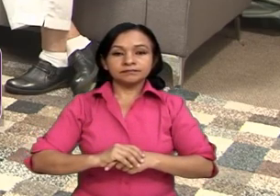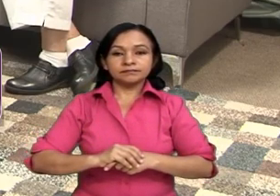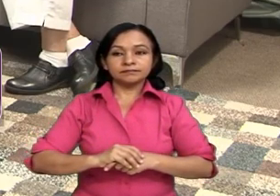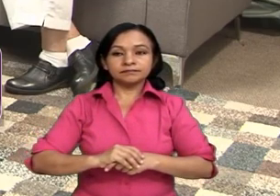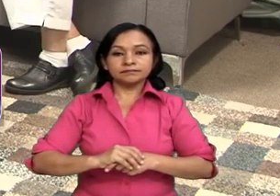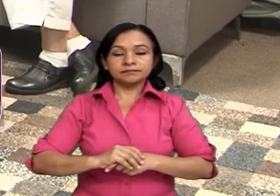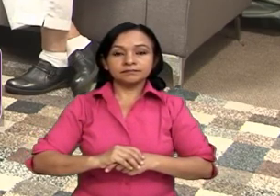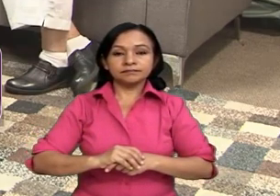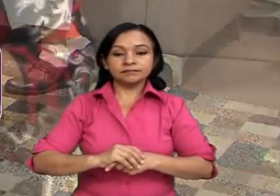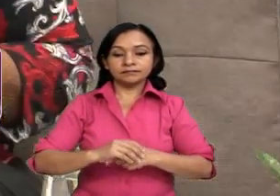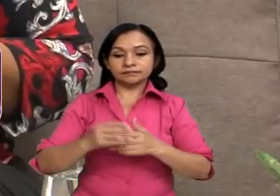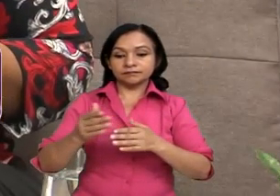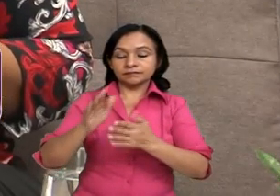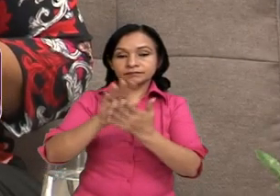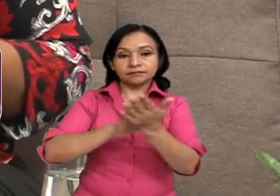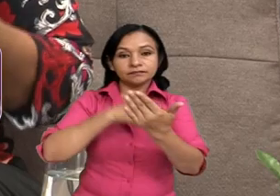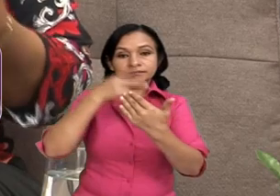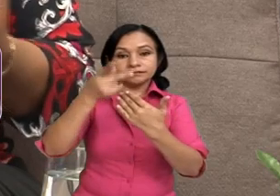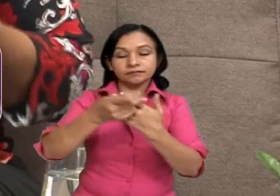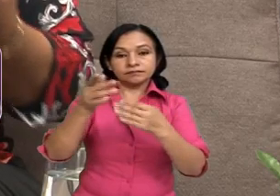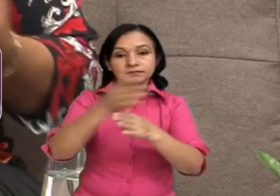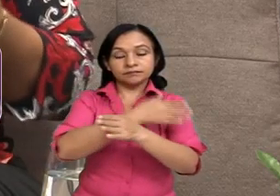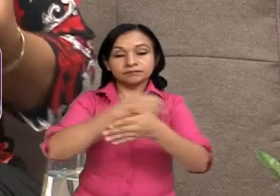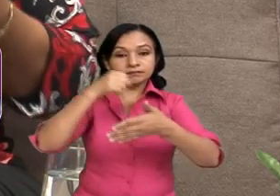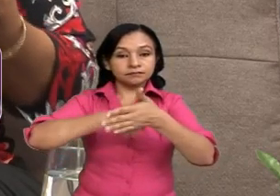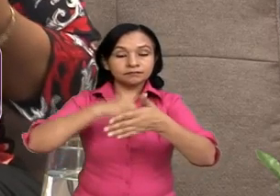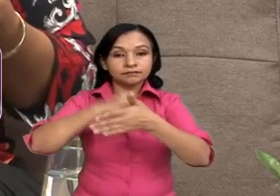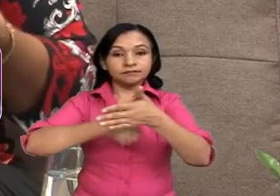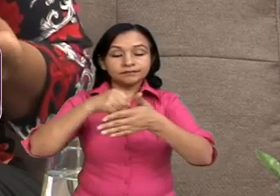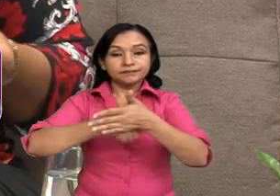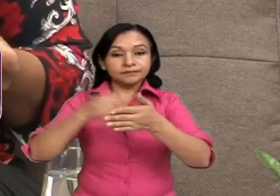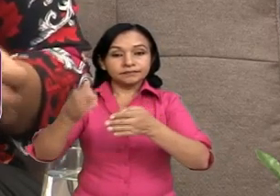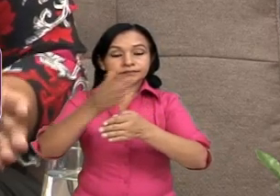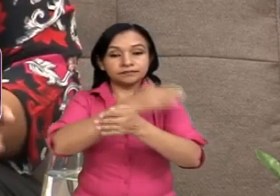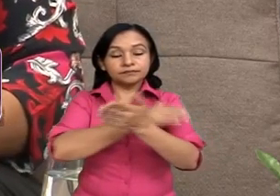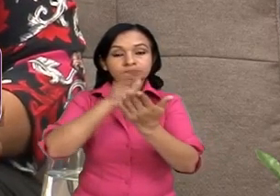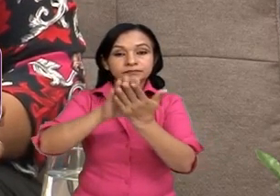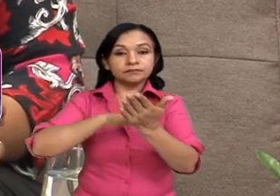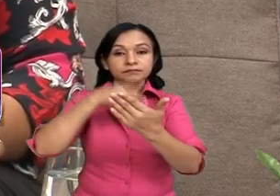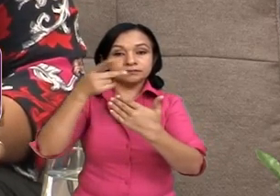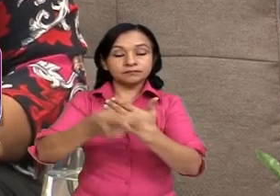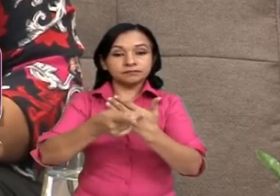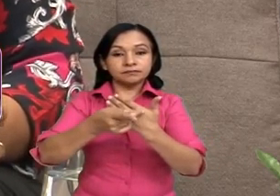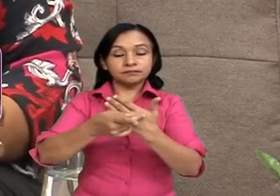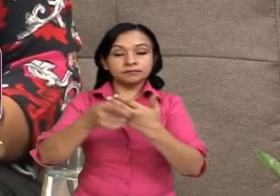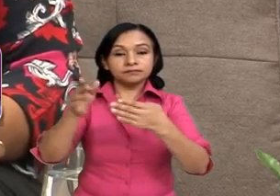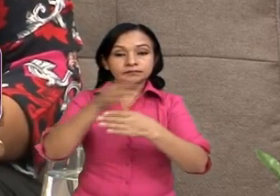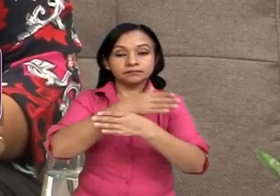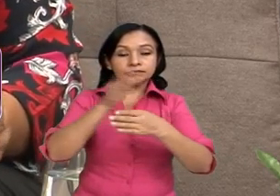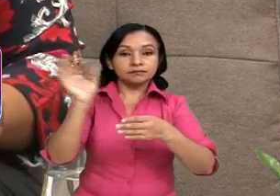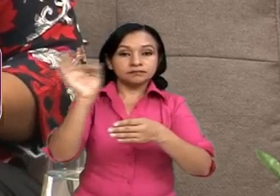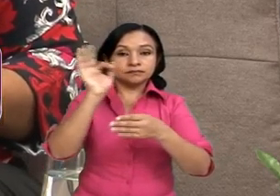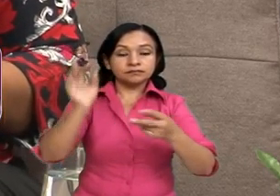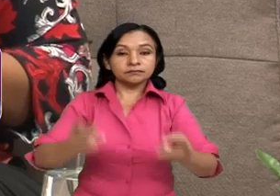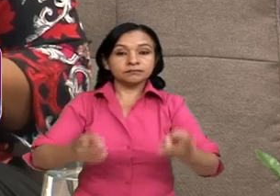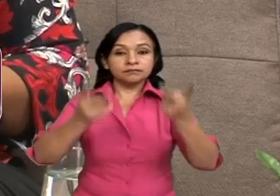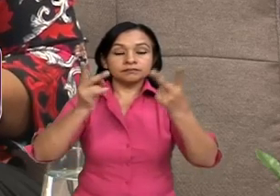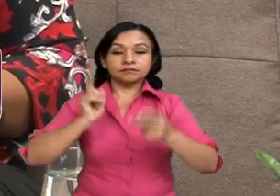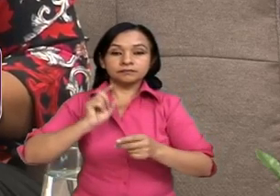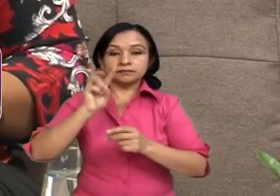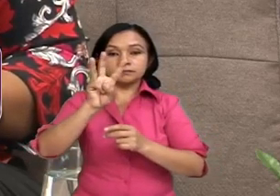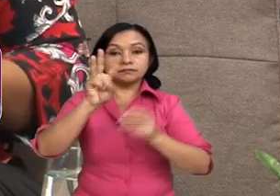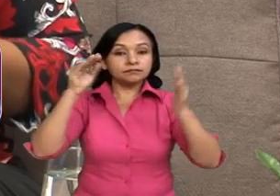en el reciente programa de fortalecimiento a los medios de vida, ya tenemos